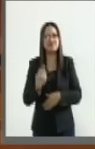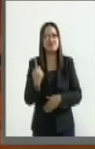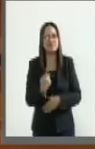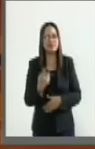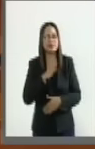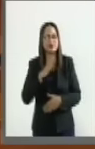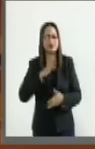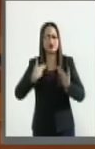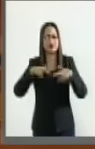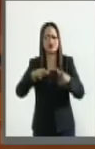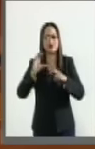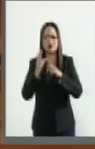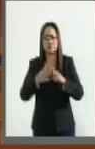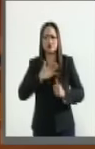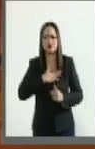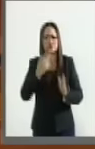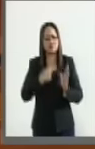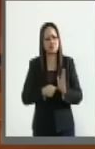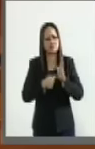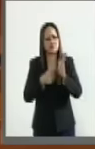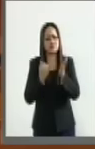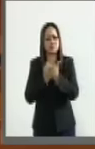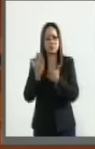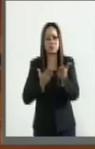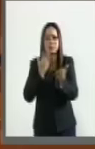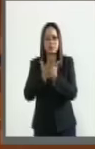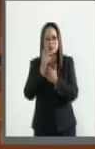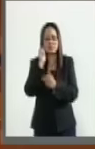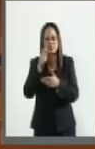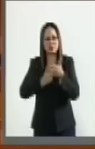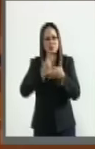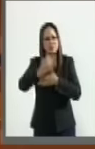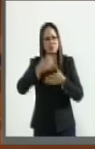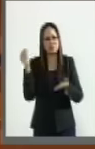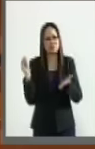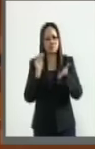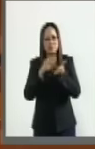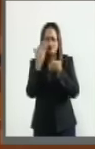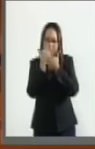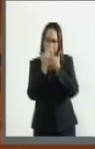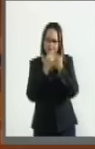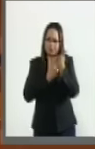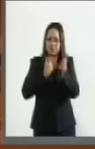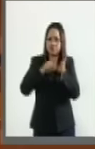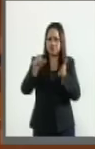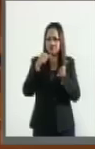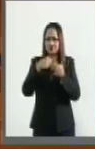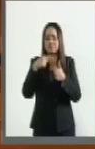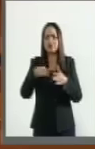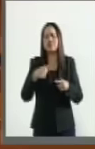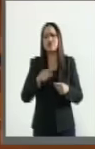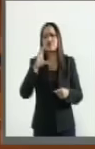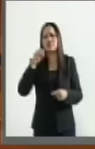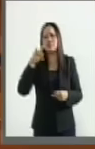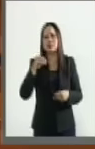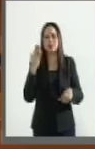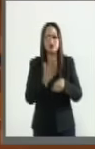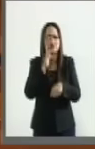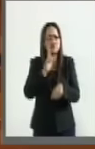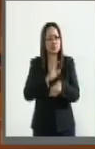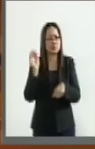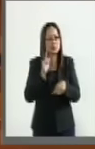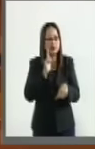de Justicia para presentar el dictamen con proyecto de decreto que reforma y adiciona diversas disposiciones del Código Penal Federal y de la Ley